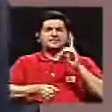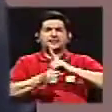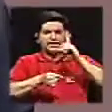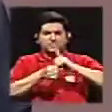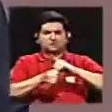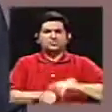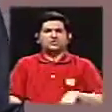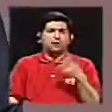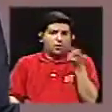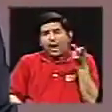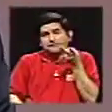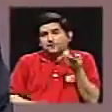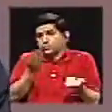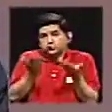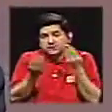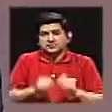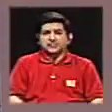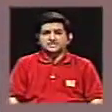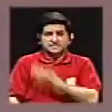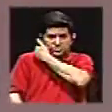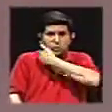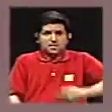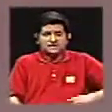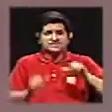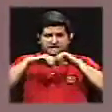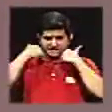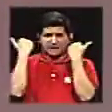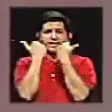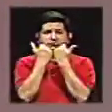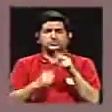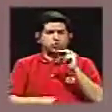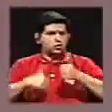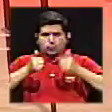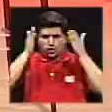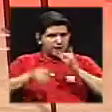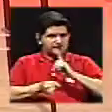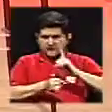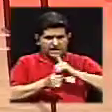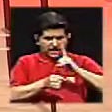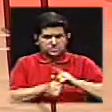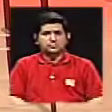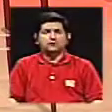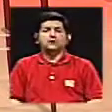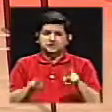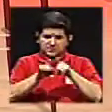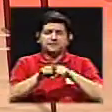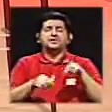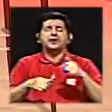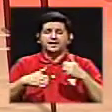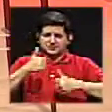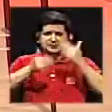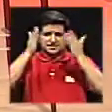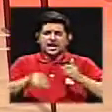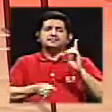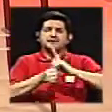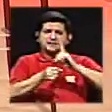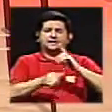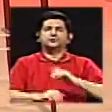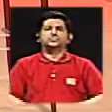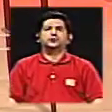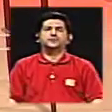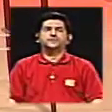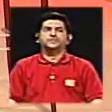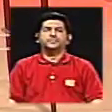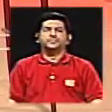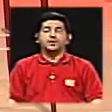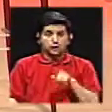o como ambas cosas? Como presidente de ANTEC. ¿No es candidato a diputado? Es candidato a diputado. Es que